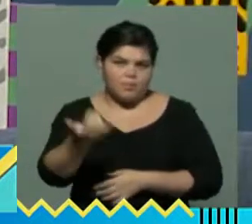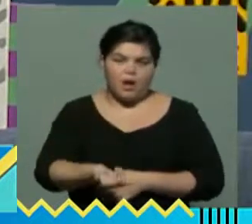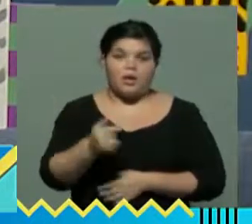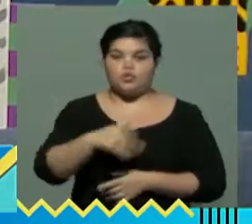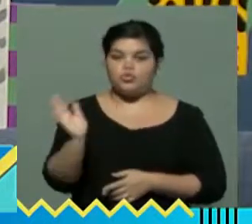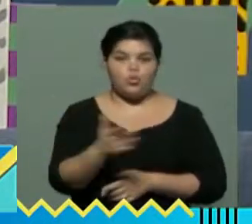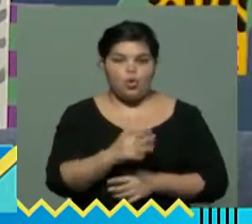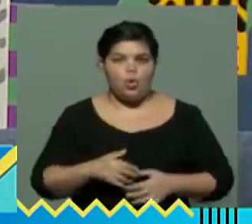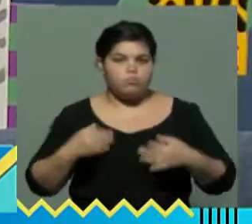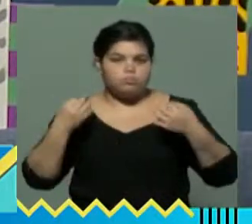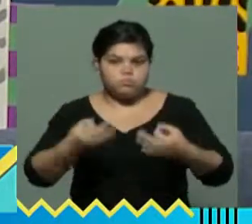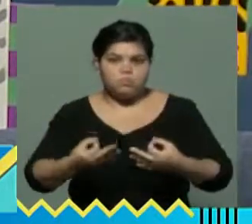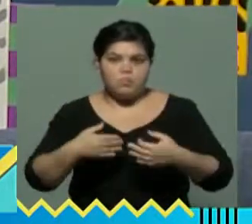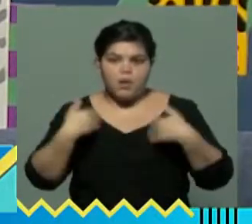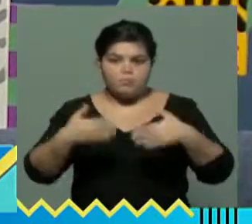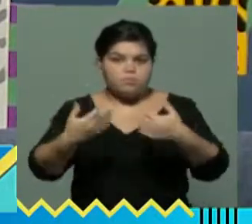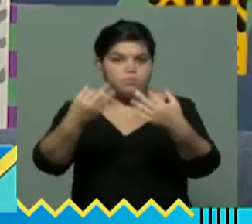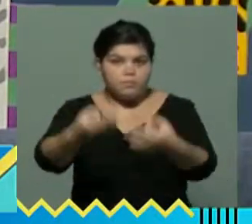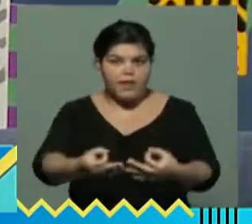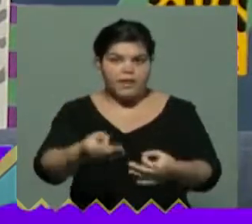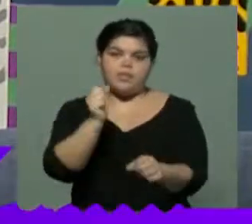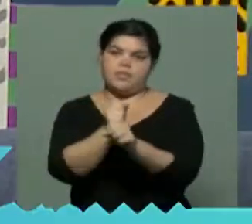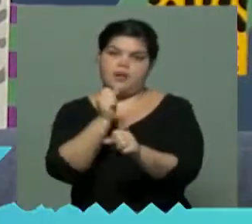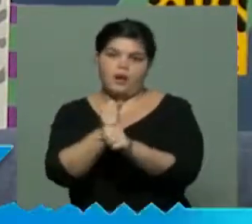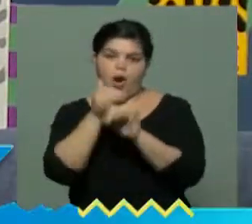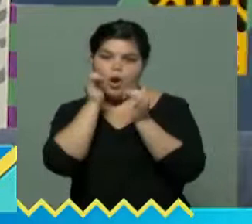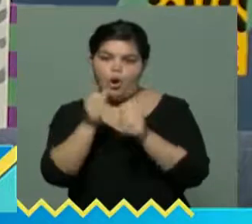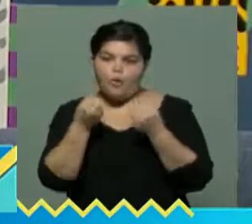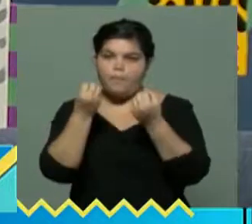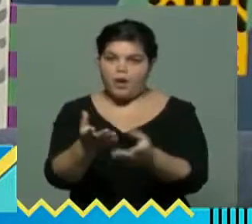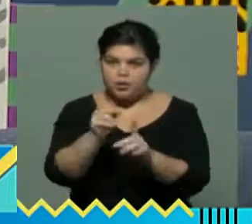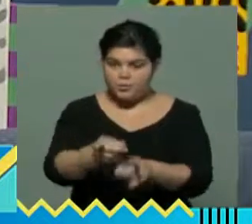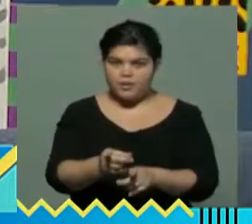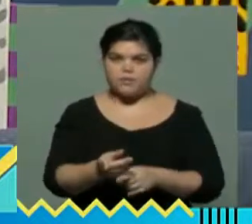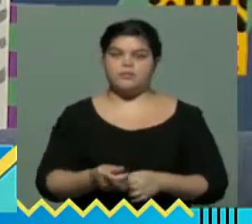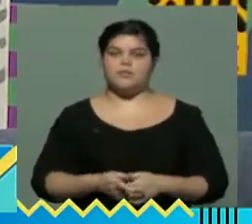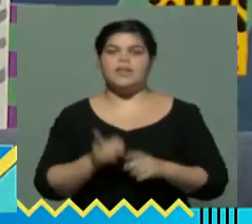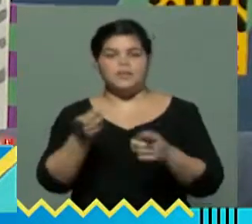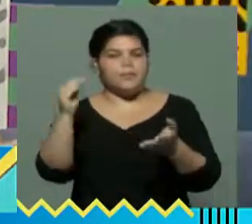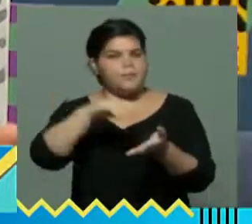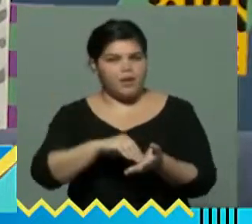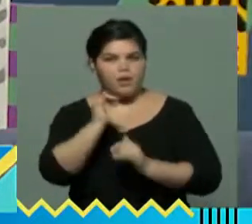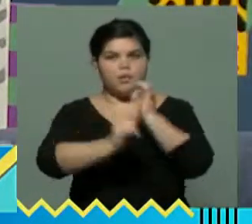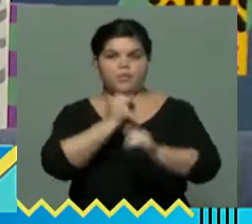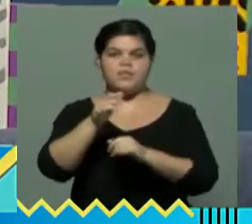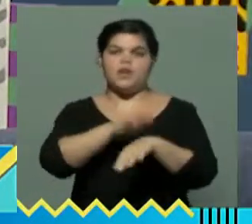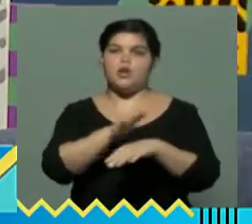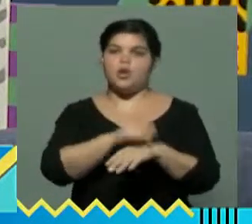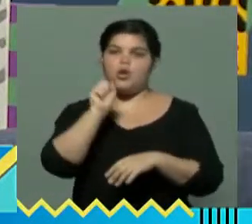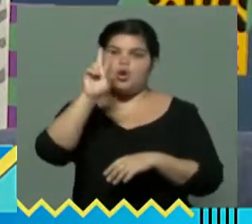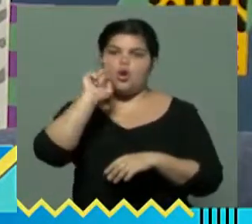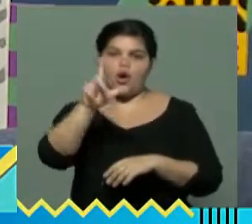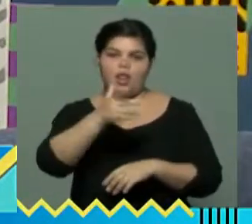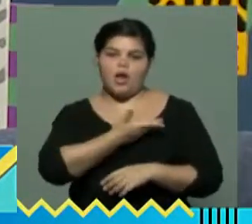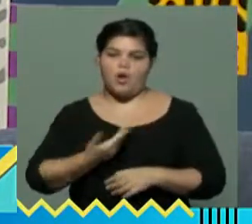crecen y cuando todos nos va bien, obviamente el empleo joven mejora. Y una cosita más, con respecto al rol del Estado, a mí siempre me quedó